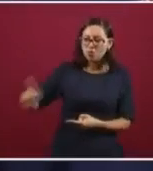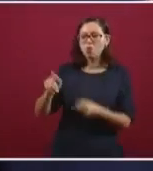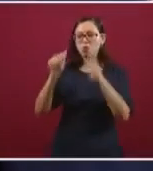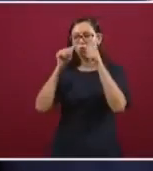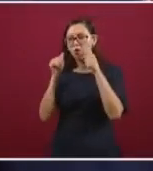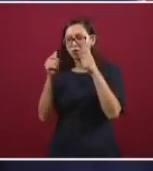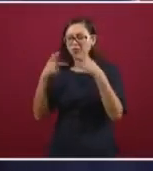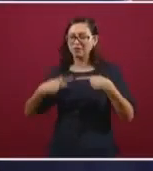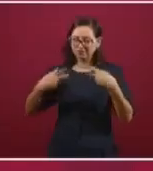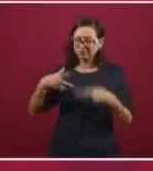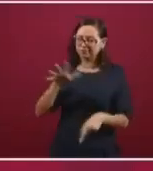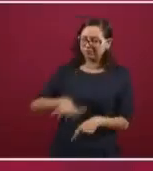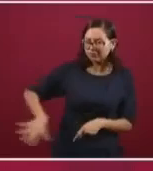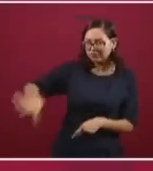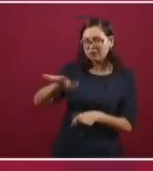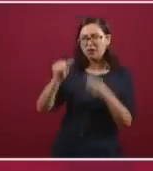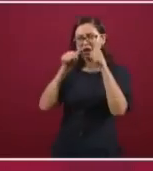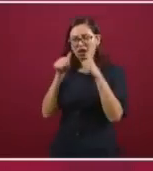el que haya trabajo,